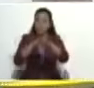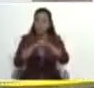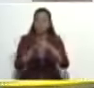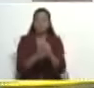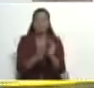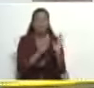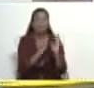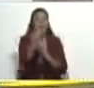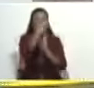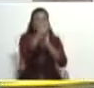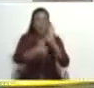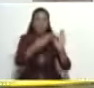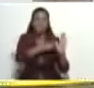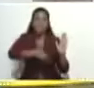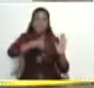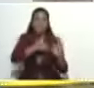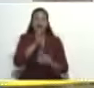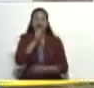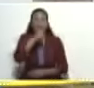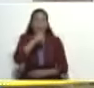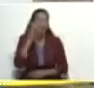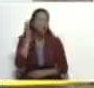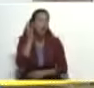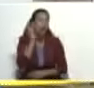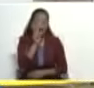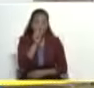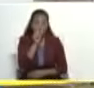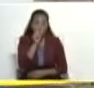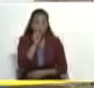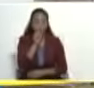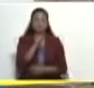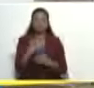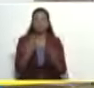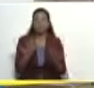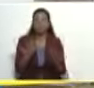en el marco de la gran misión Abuelos y Abuelas,